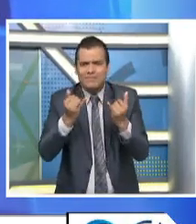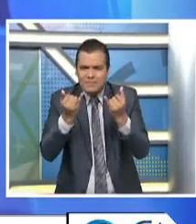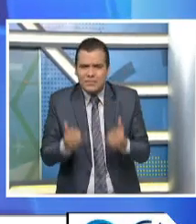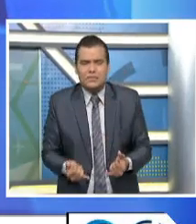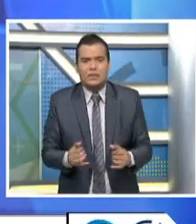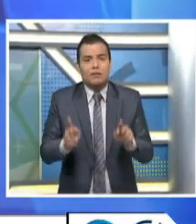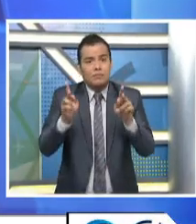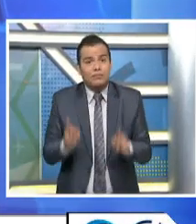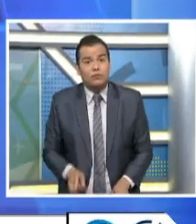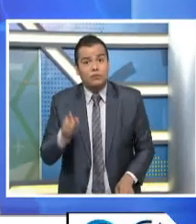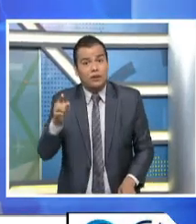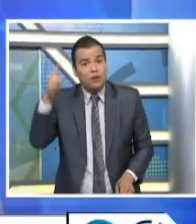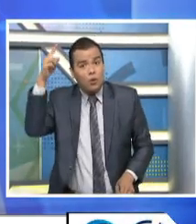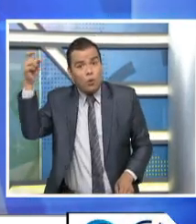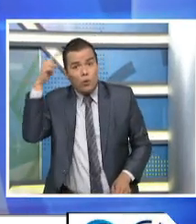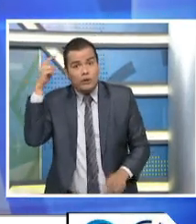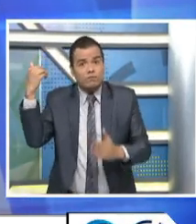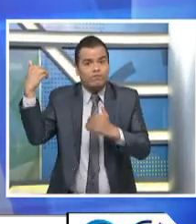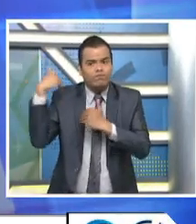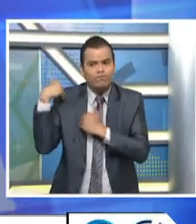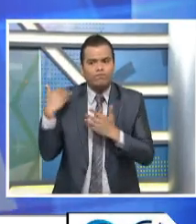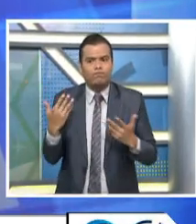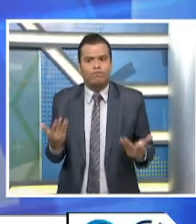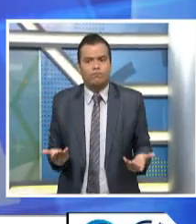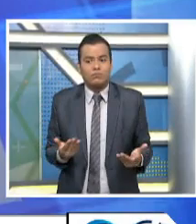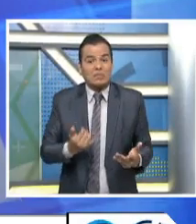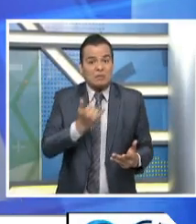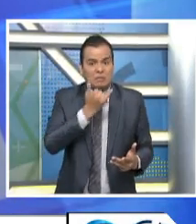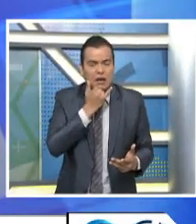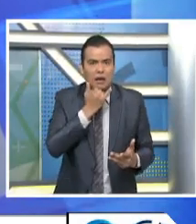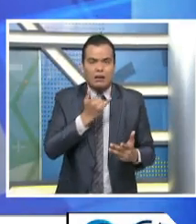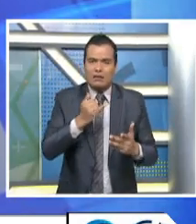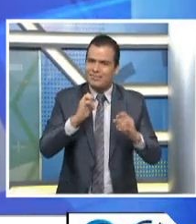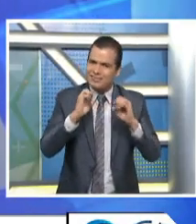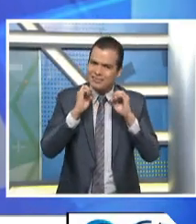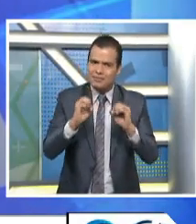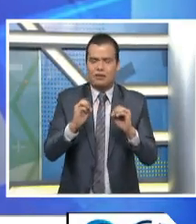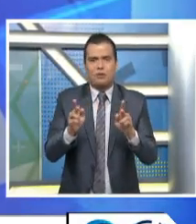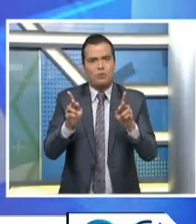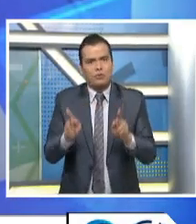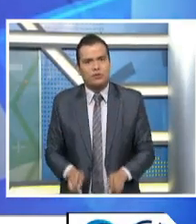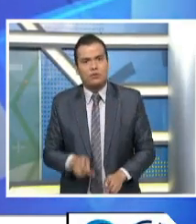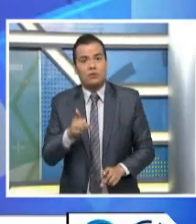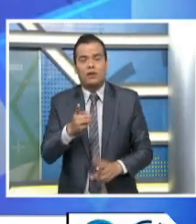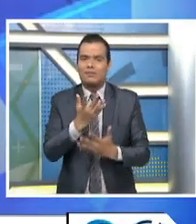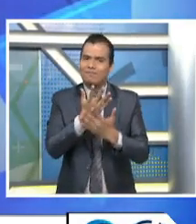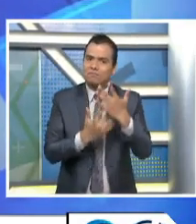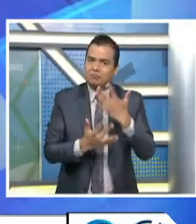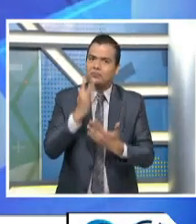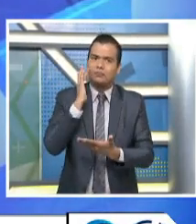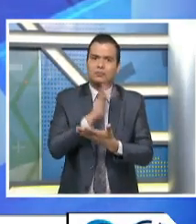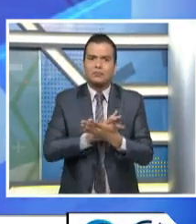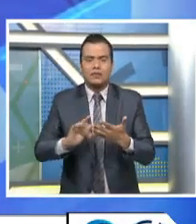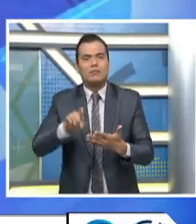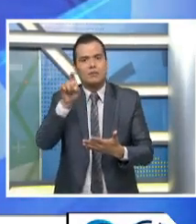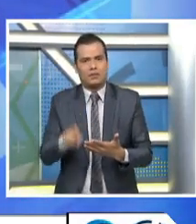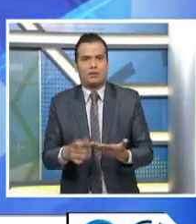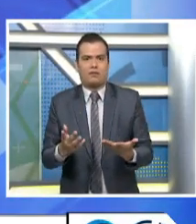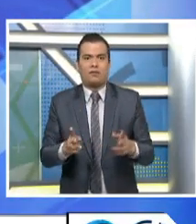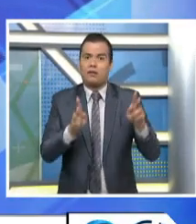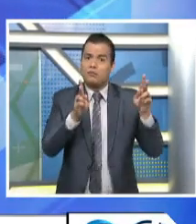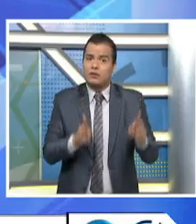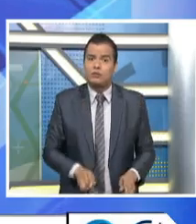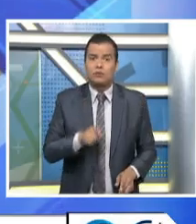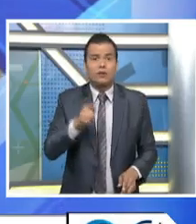tener un gobernante sin cuestionamientos, un gobernante de manos limpias, un gobernante que